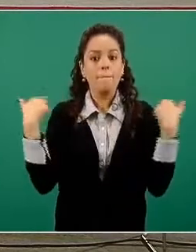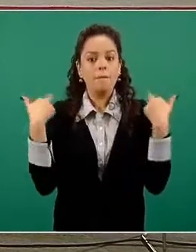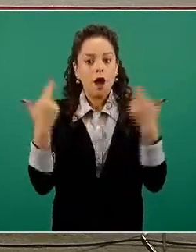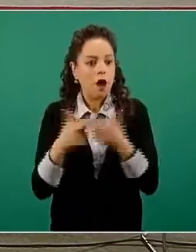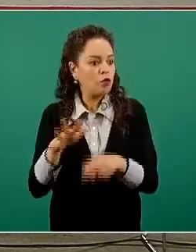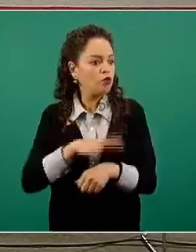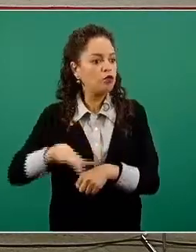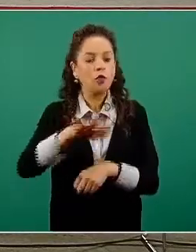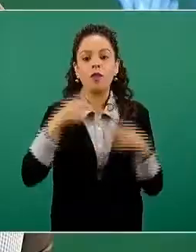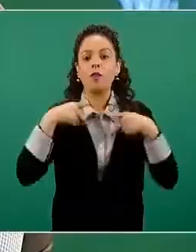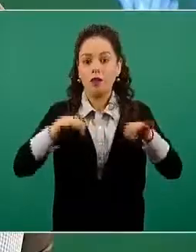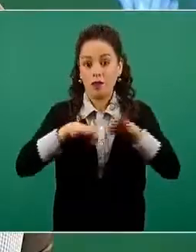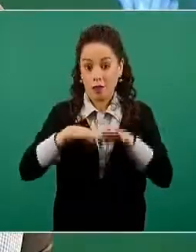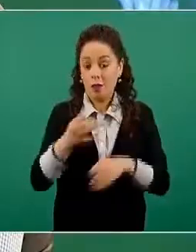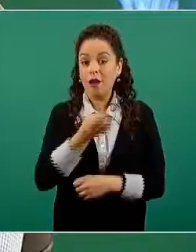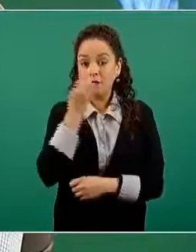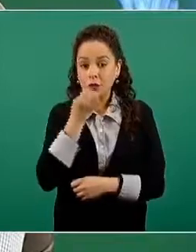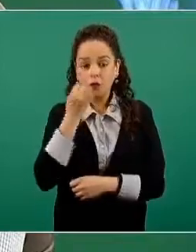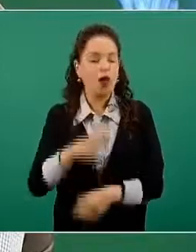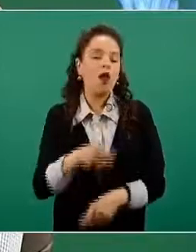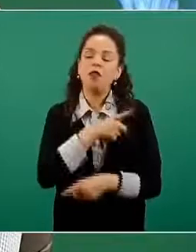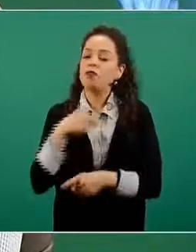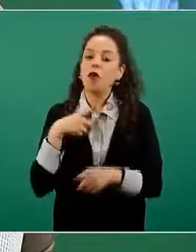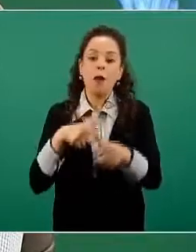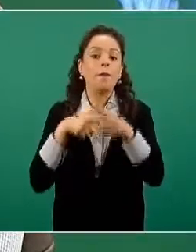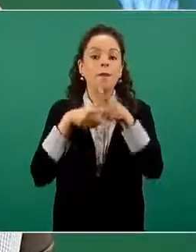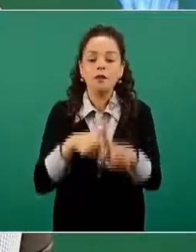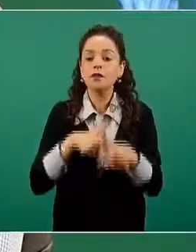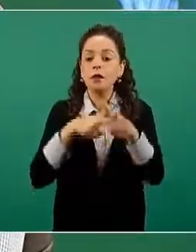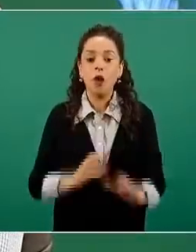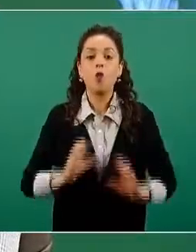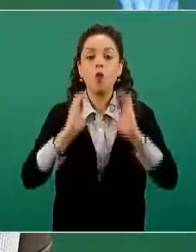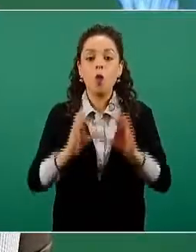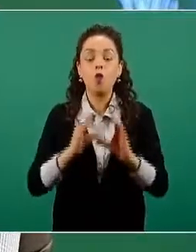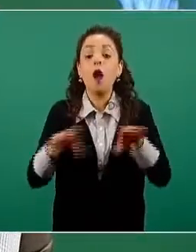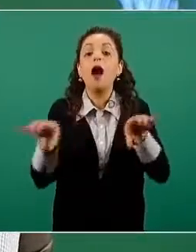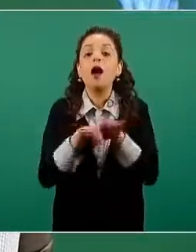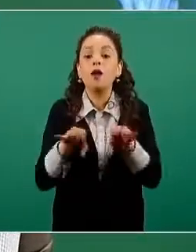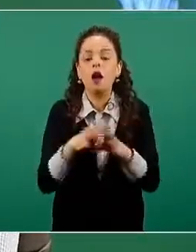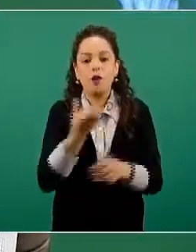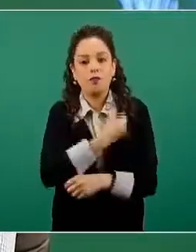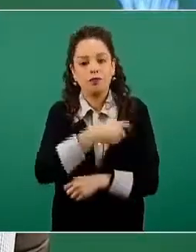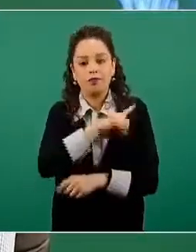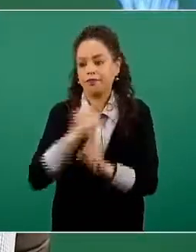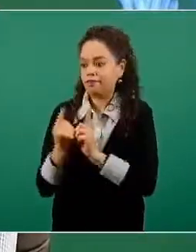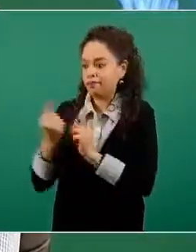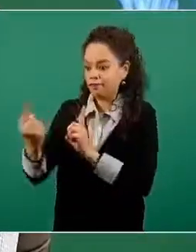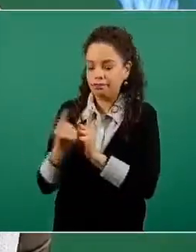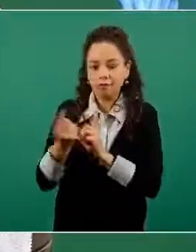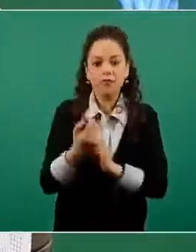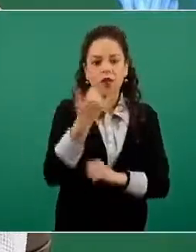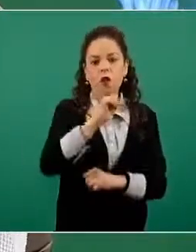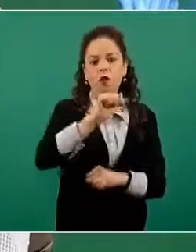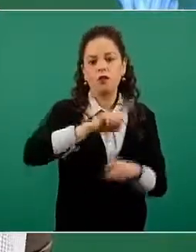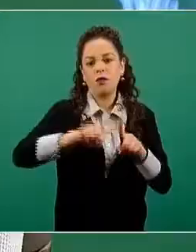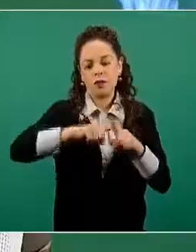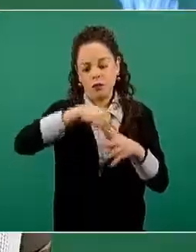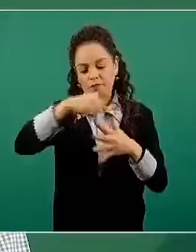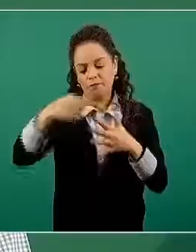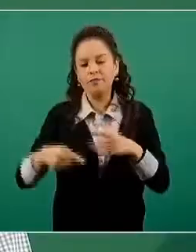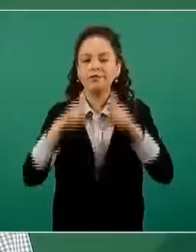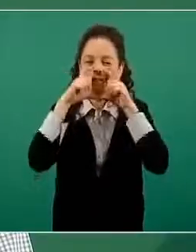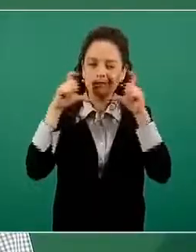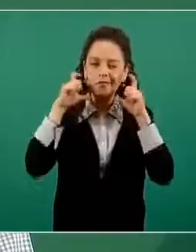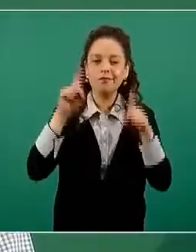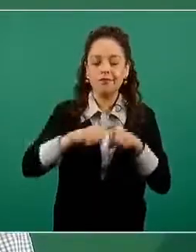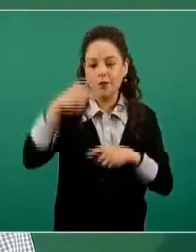vacunado, continuar implementando las medidas de sana distancia y todas aquellas acciones preventivas que limitarían los contagios en